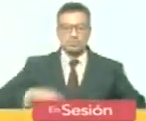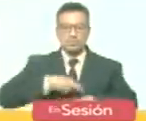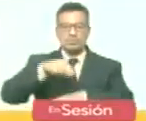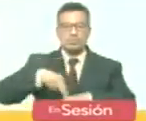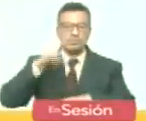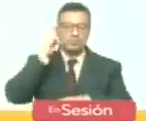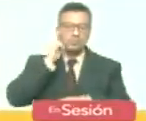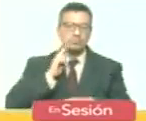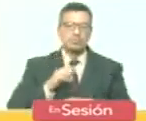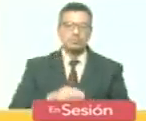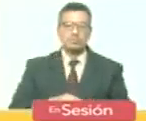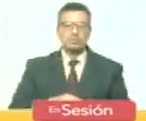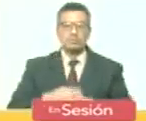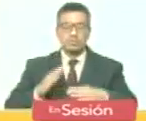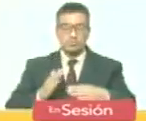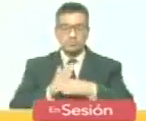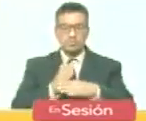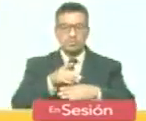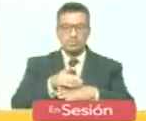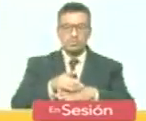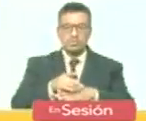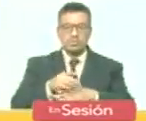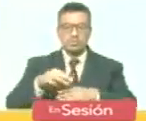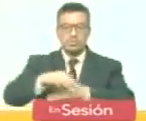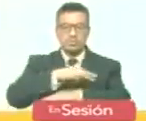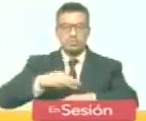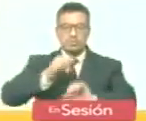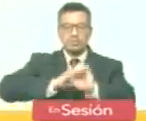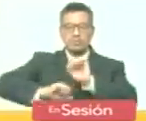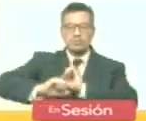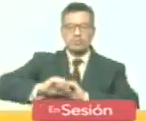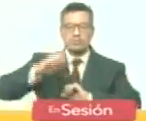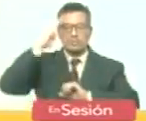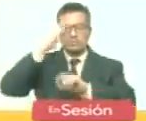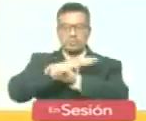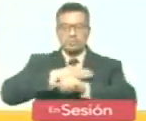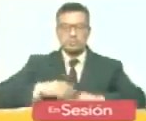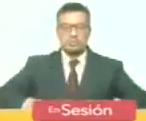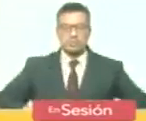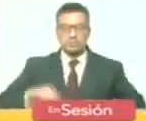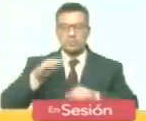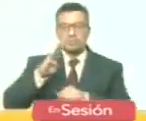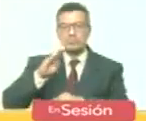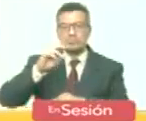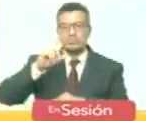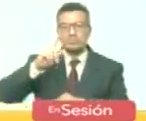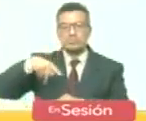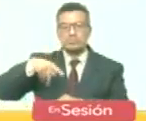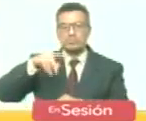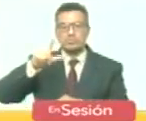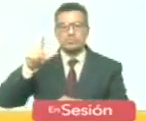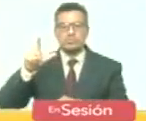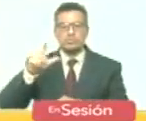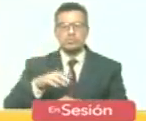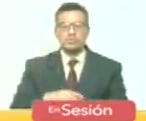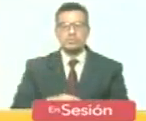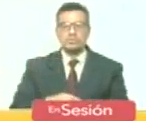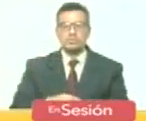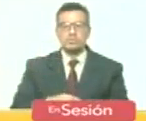Bolivariana, en contra del ministro de Defensa General en Jefe, Vladimir Padrino López,